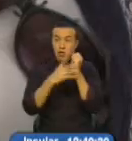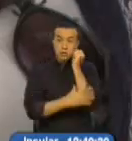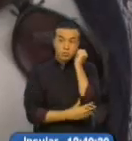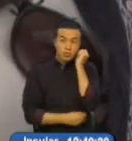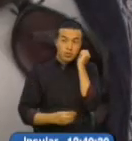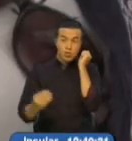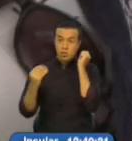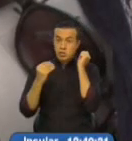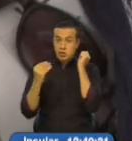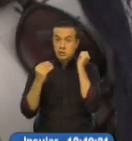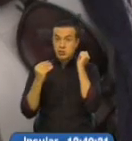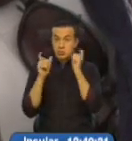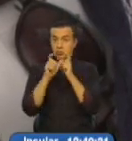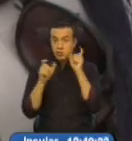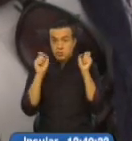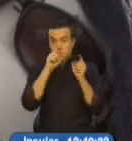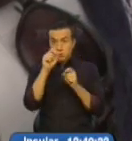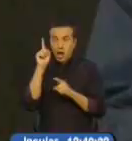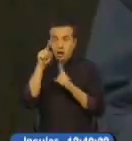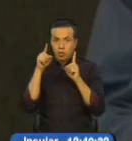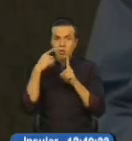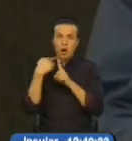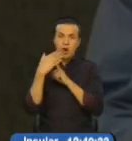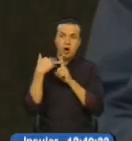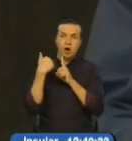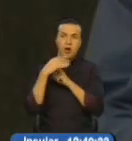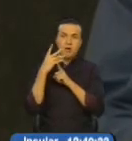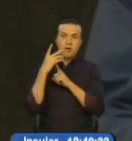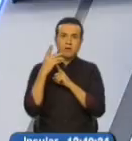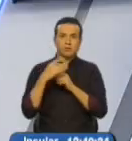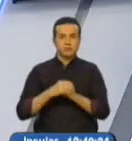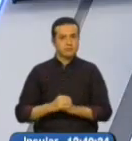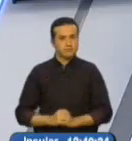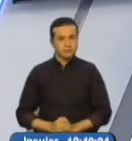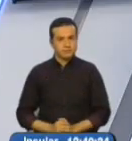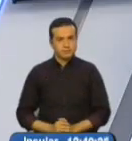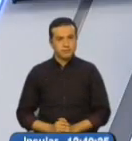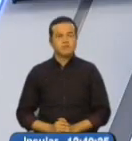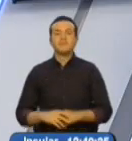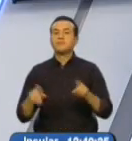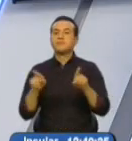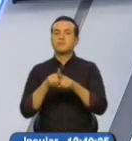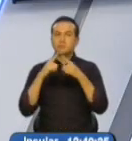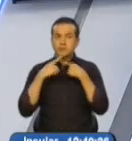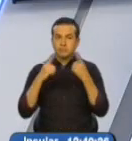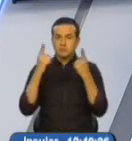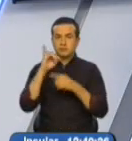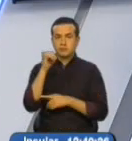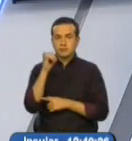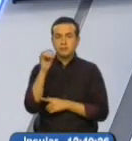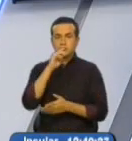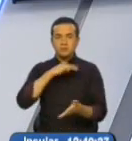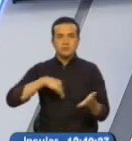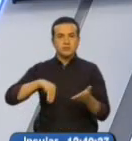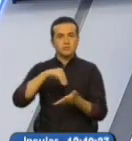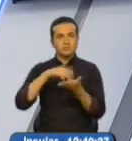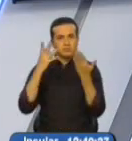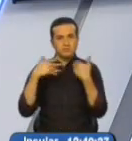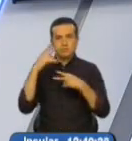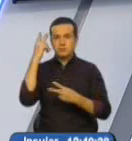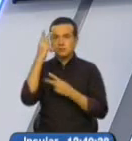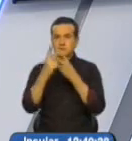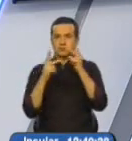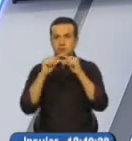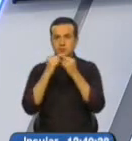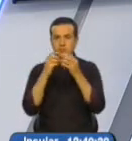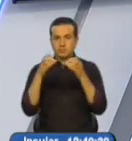a que las personas que hacen el censo no sean engañadas. De igual forma, este día jueves en Manabí finalizó la visita de un